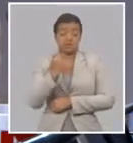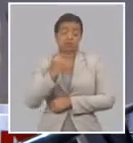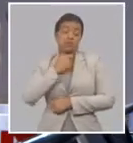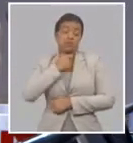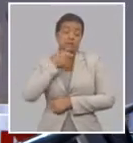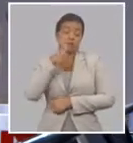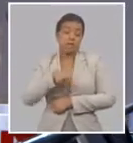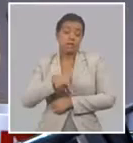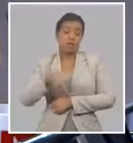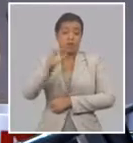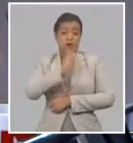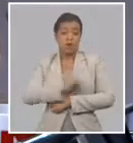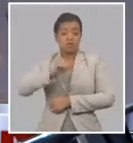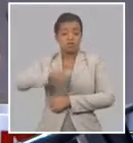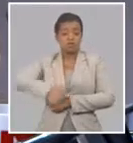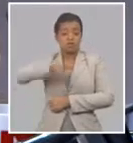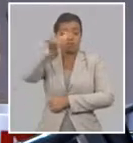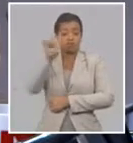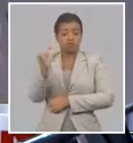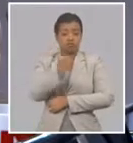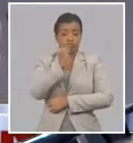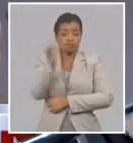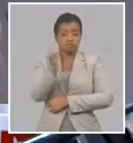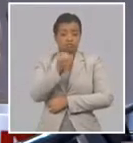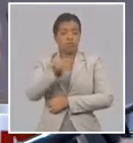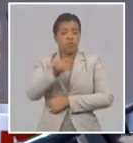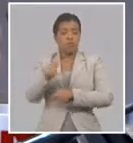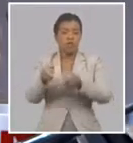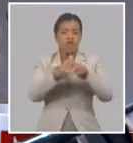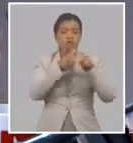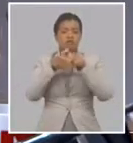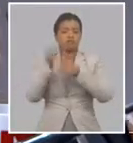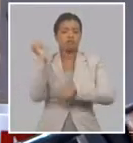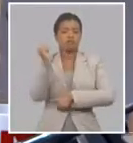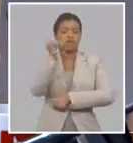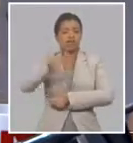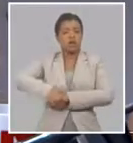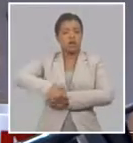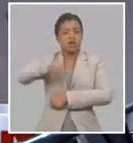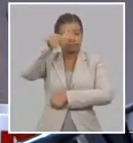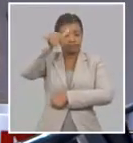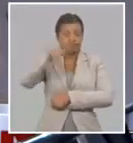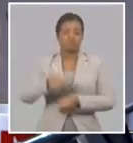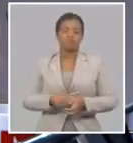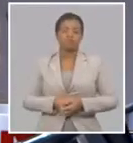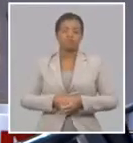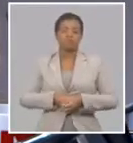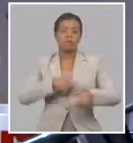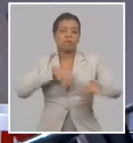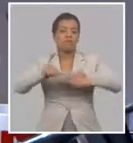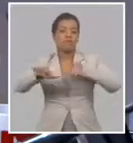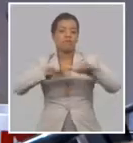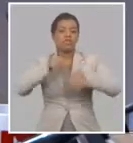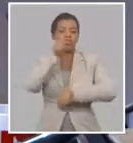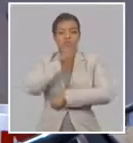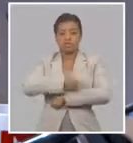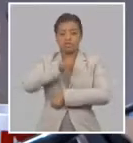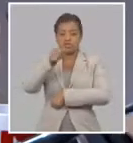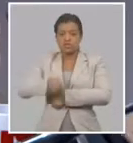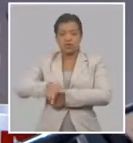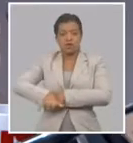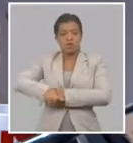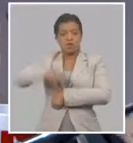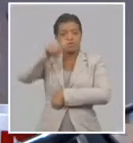de la aviación civil internacional mencionamos la asociación internacional de transporte aéreo en movimiento de pasajeros en los